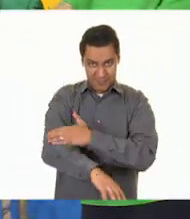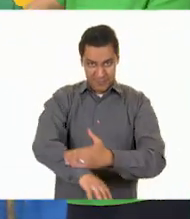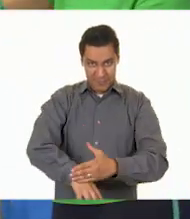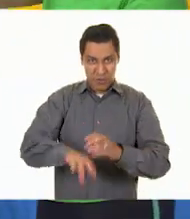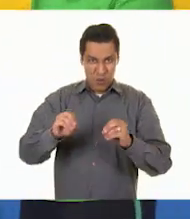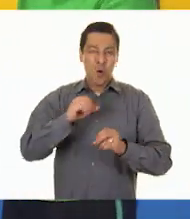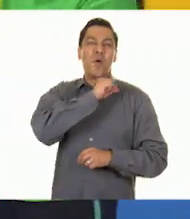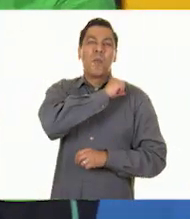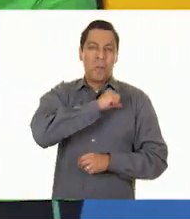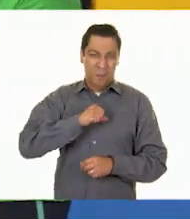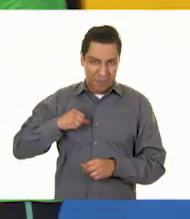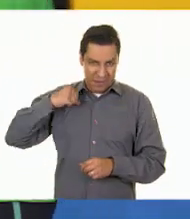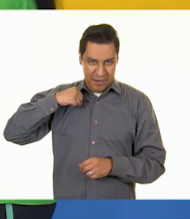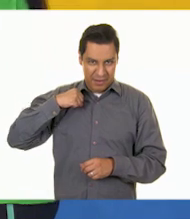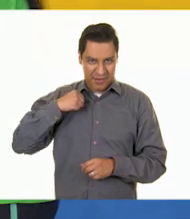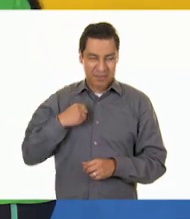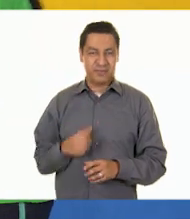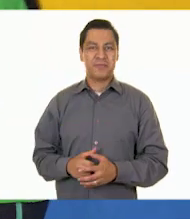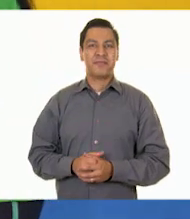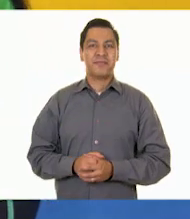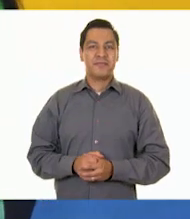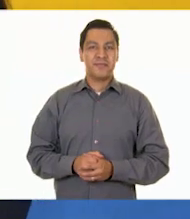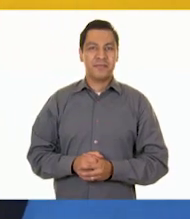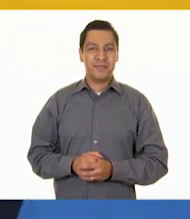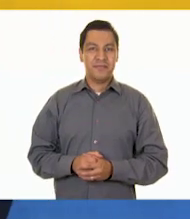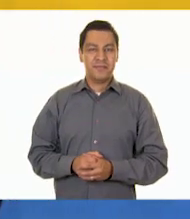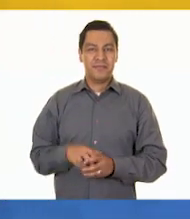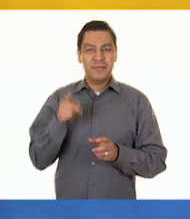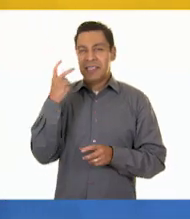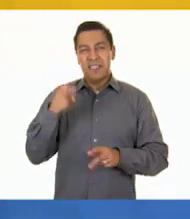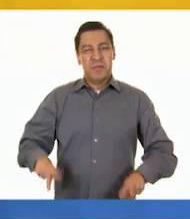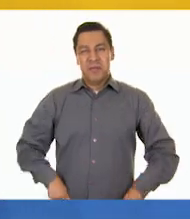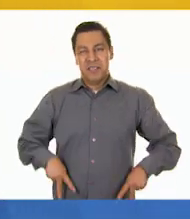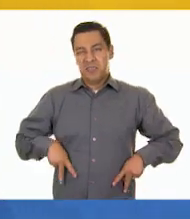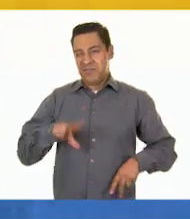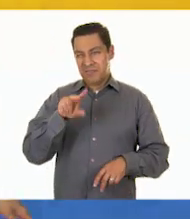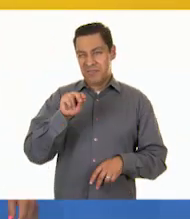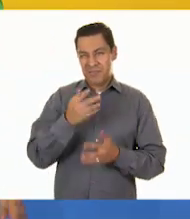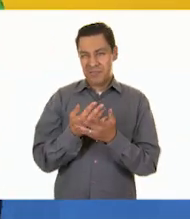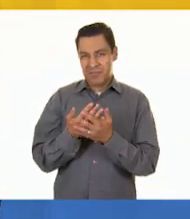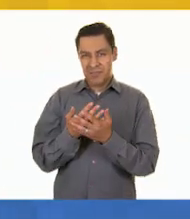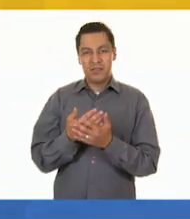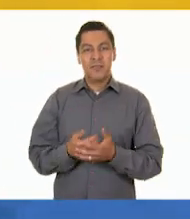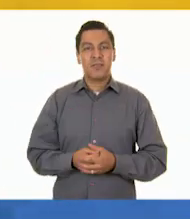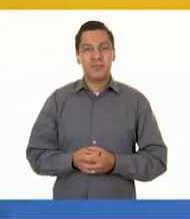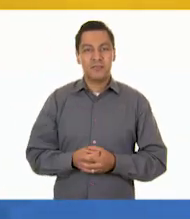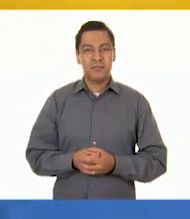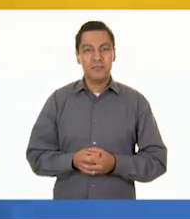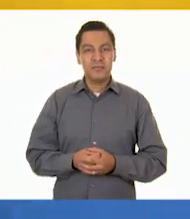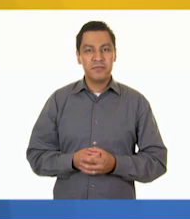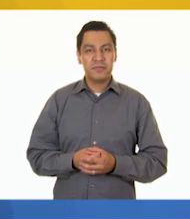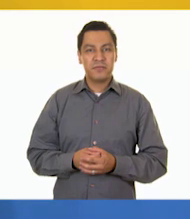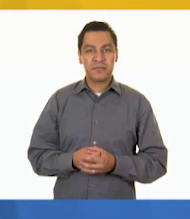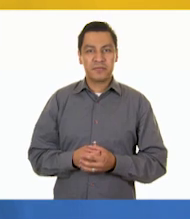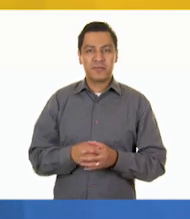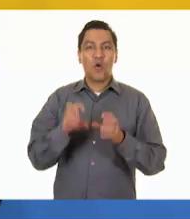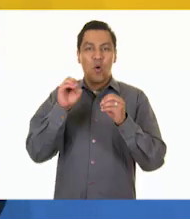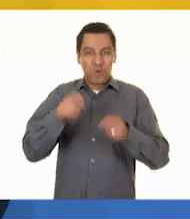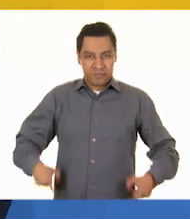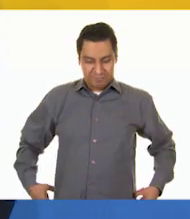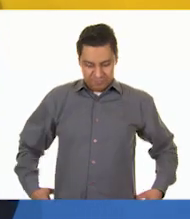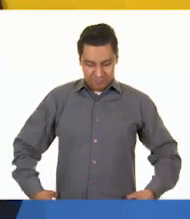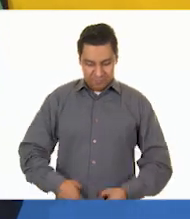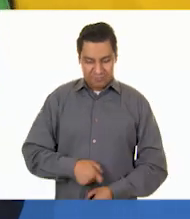ese es el pan sale puede dejarlo un pantalón con una agujeta era un pantalón o le agregamos un cinturón